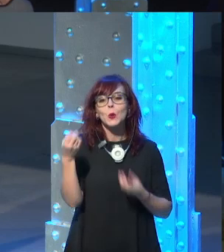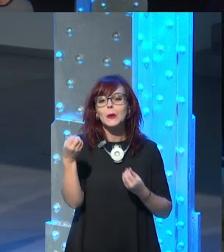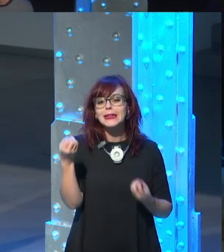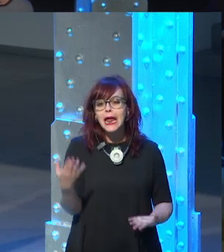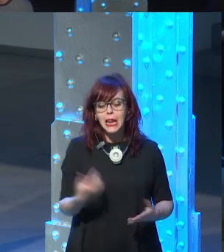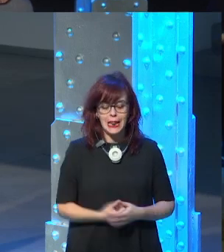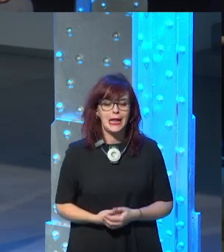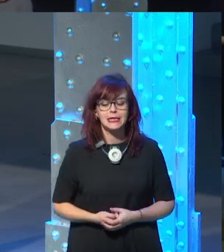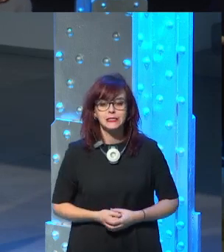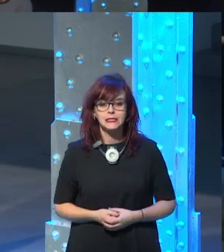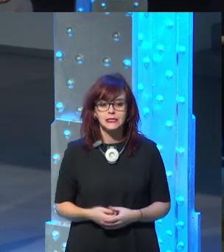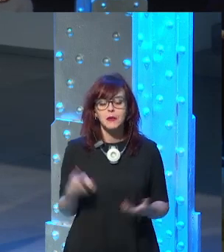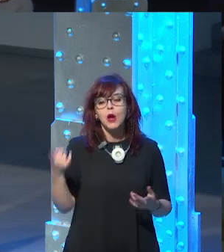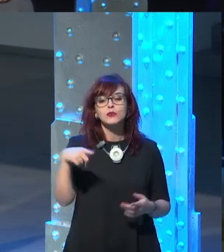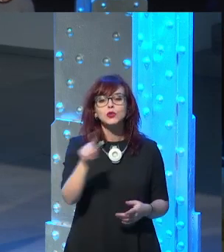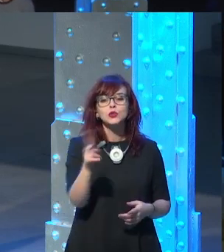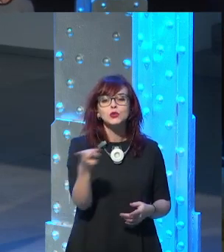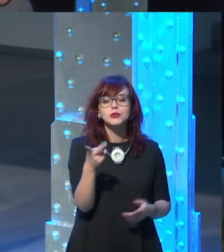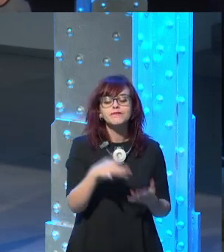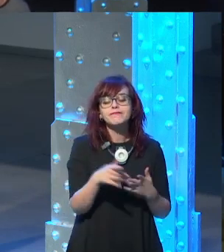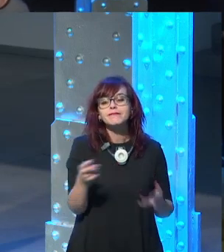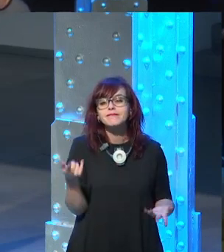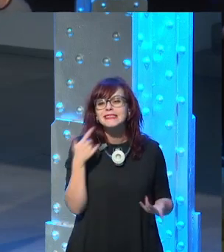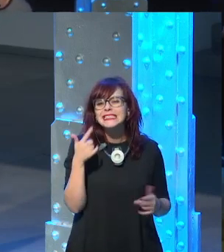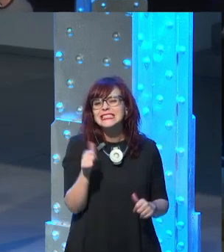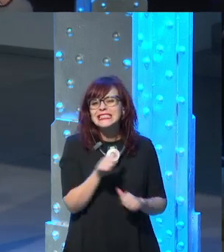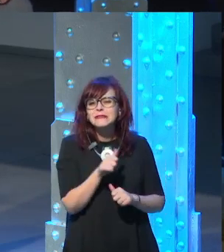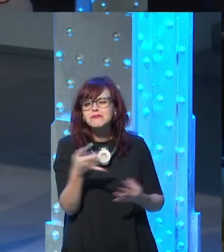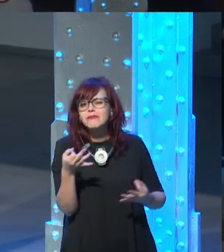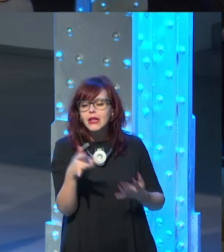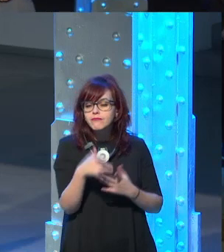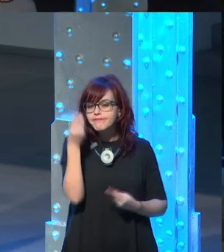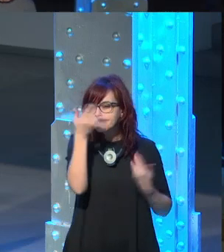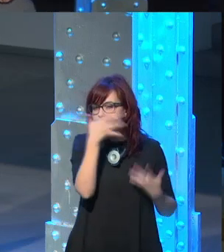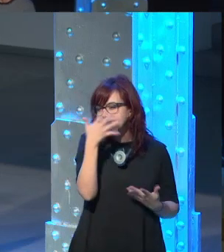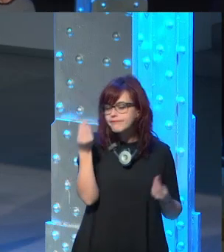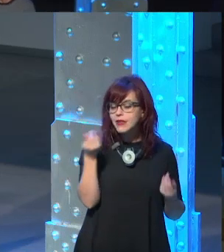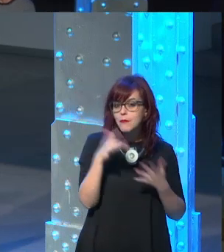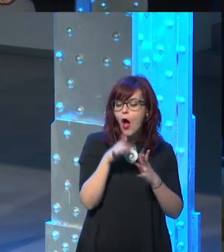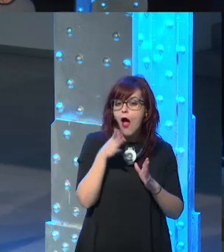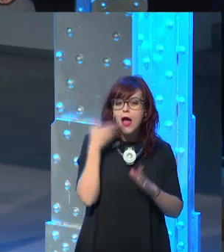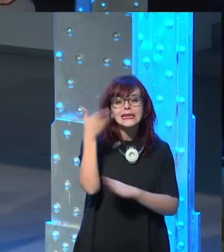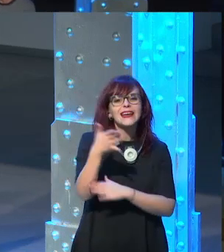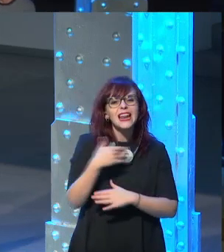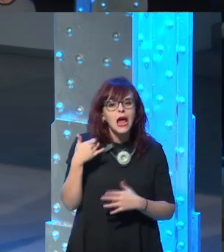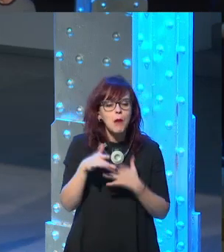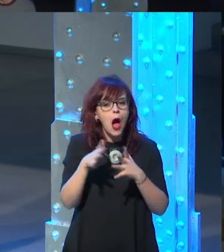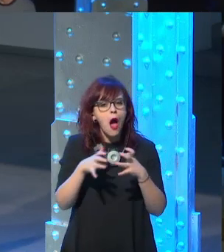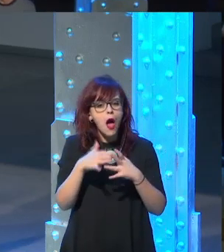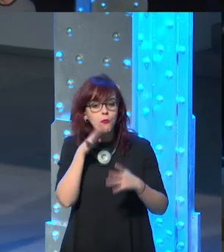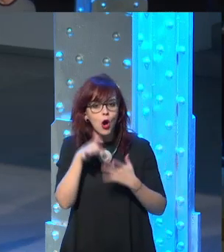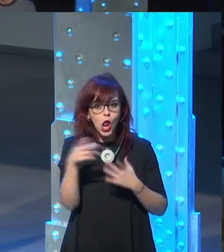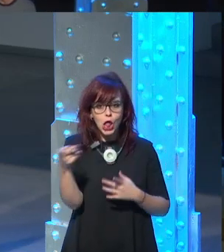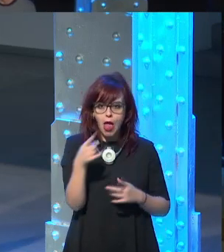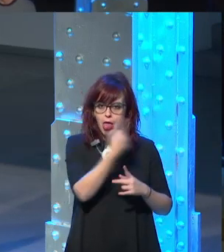Contadnos. ¿Qué esperabais también vosotros de esta reunión? ¿Cómo os animasteis a ir? Porque imagino que estáis cada